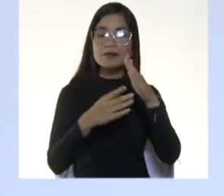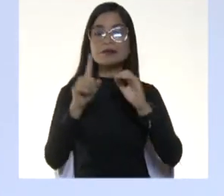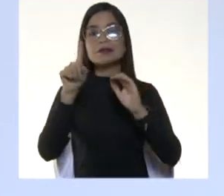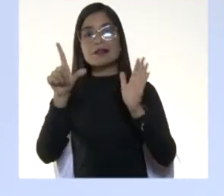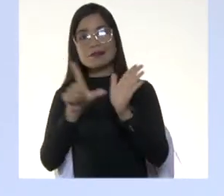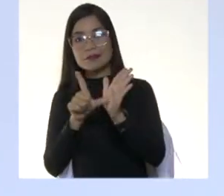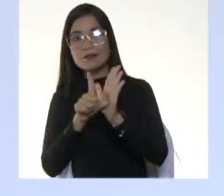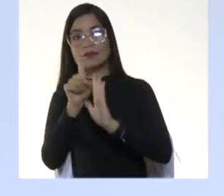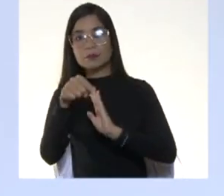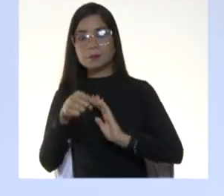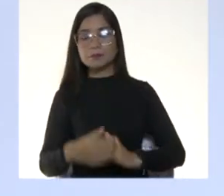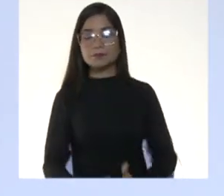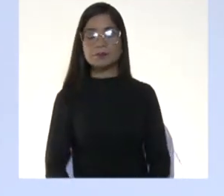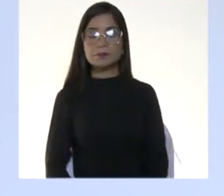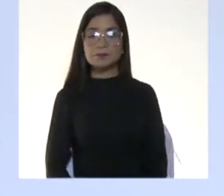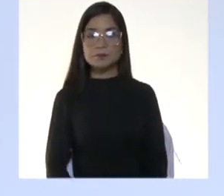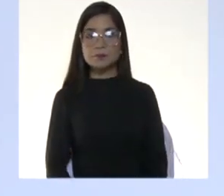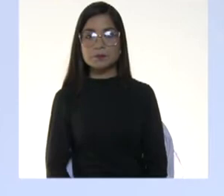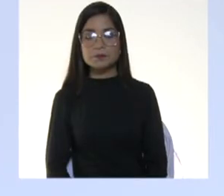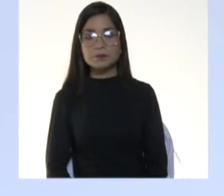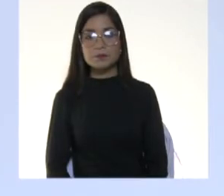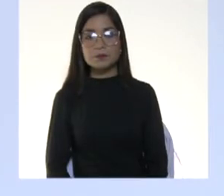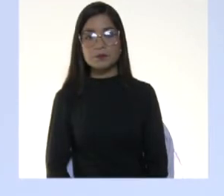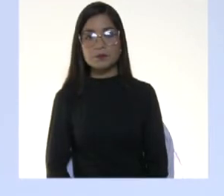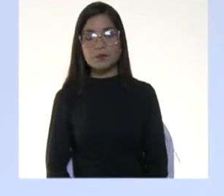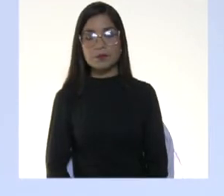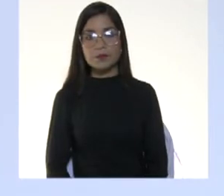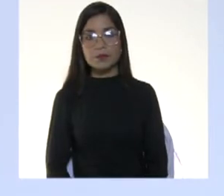Lo importante una de las cosas